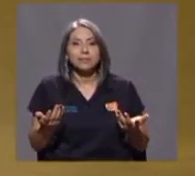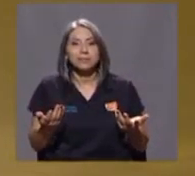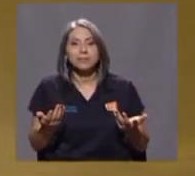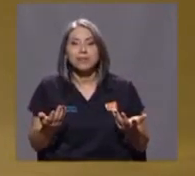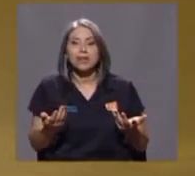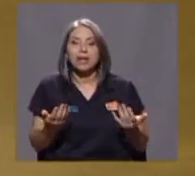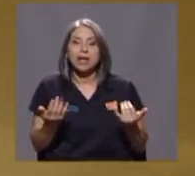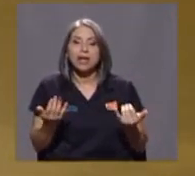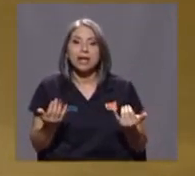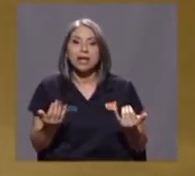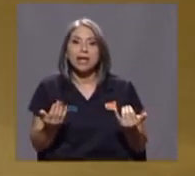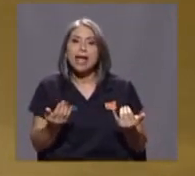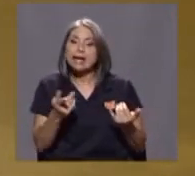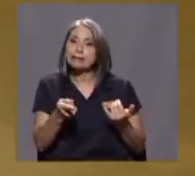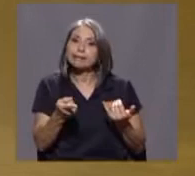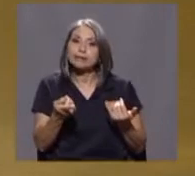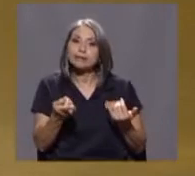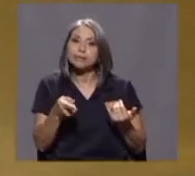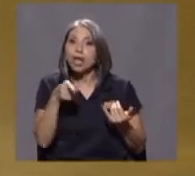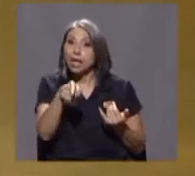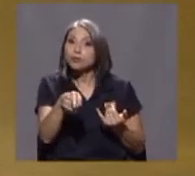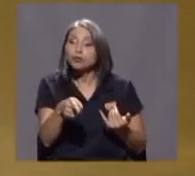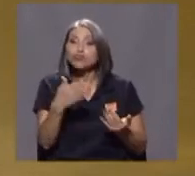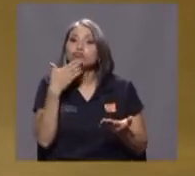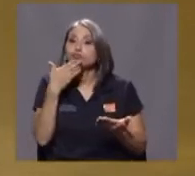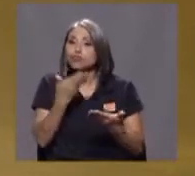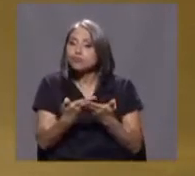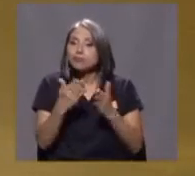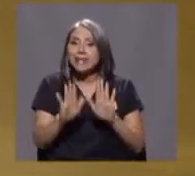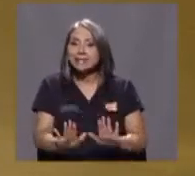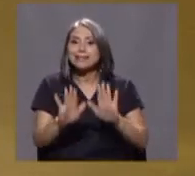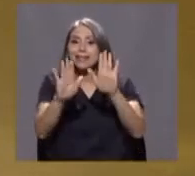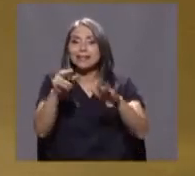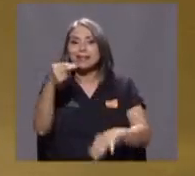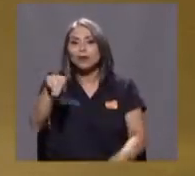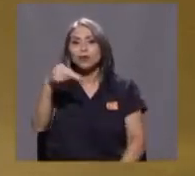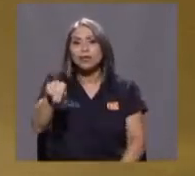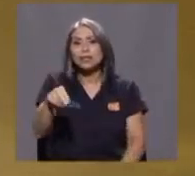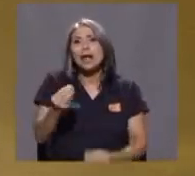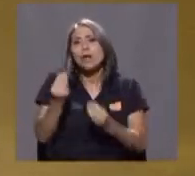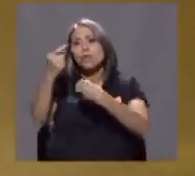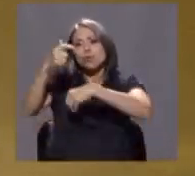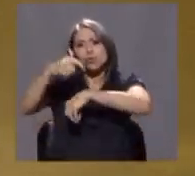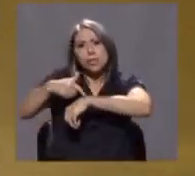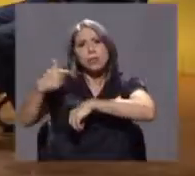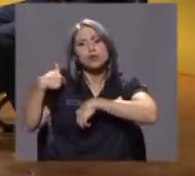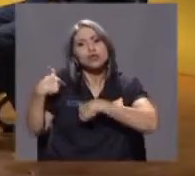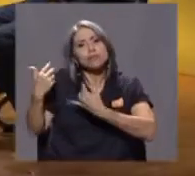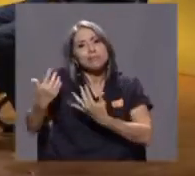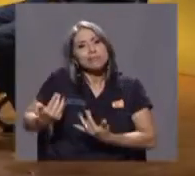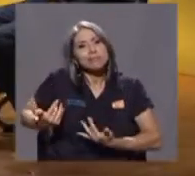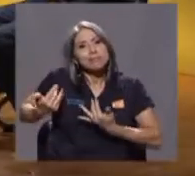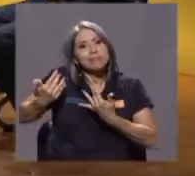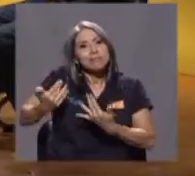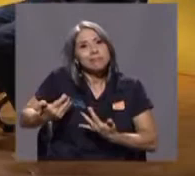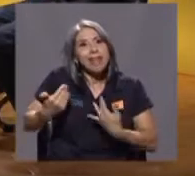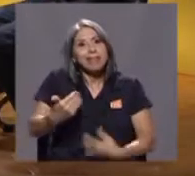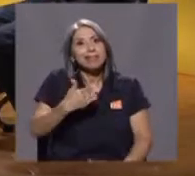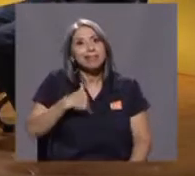es una excelente noticia. Por mucho tiempo esperé tener este carnet